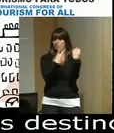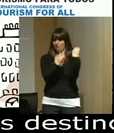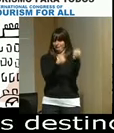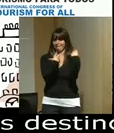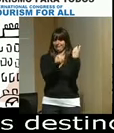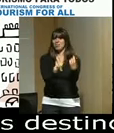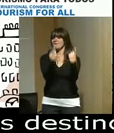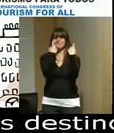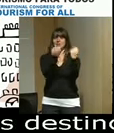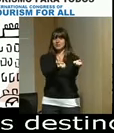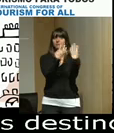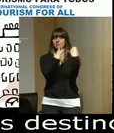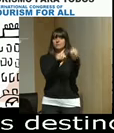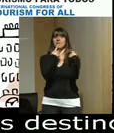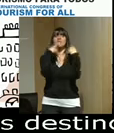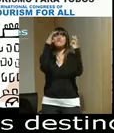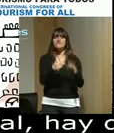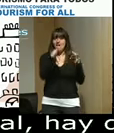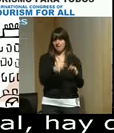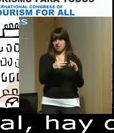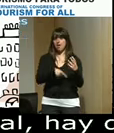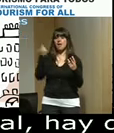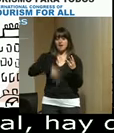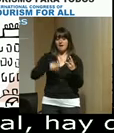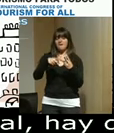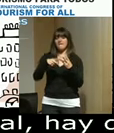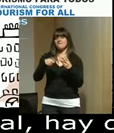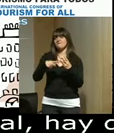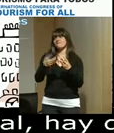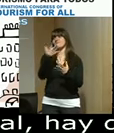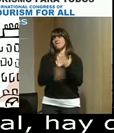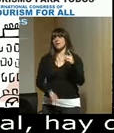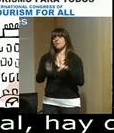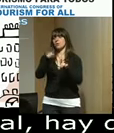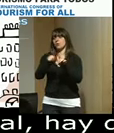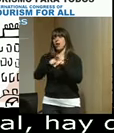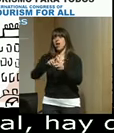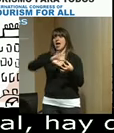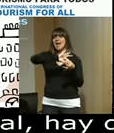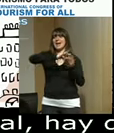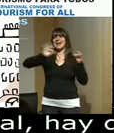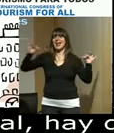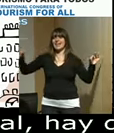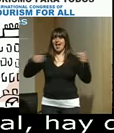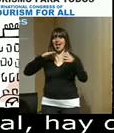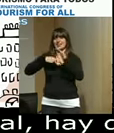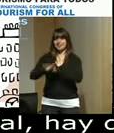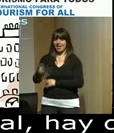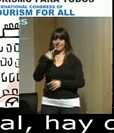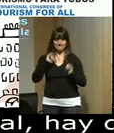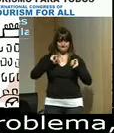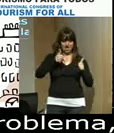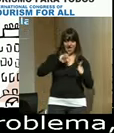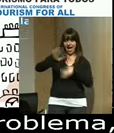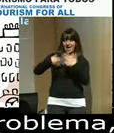escasez de una información fiable. Falla la cadena de accesibilidad, desde que uno inicia su viaje hasta que llega a su